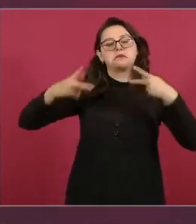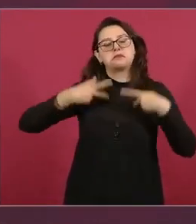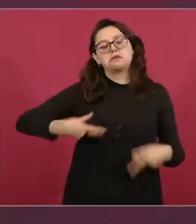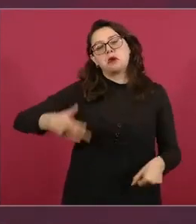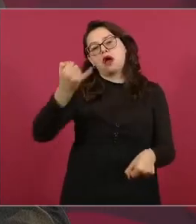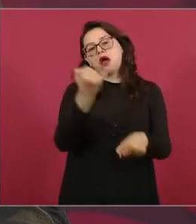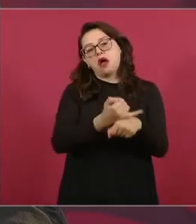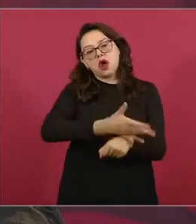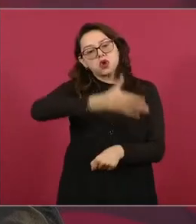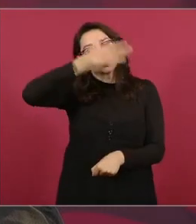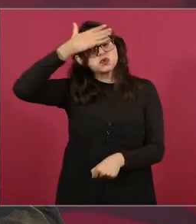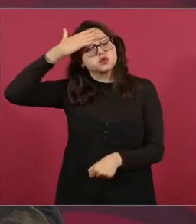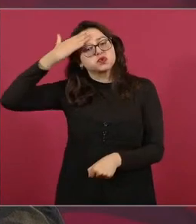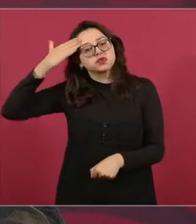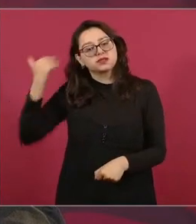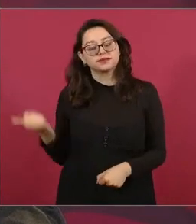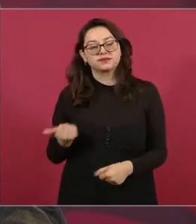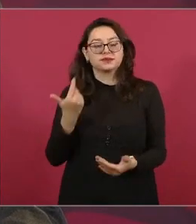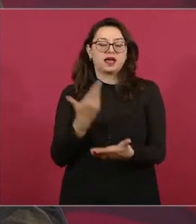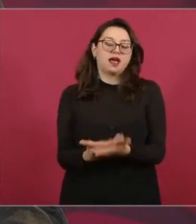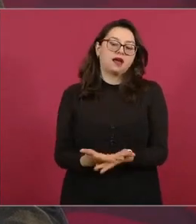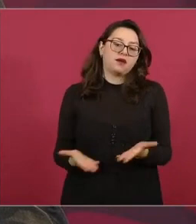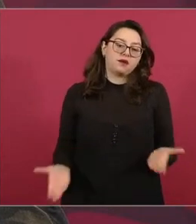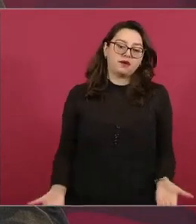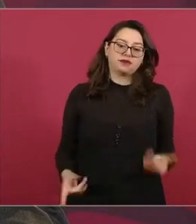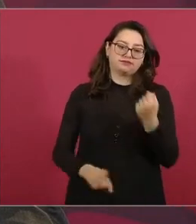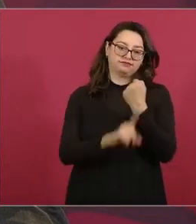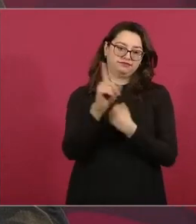Y ahí están los resultados.